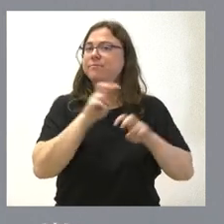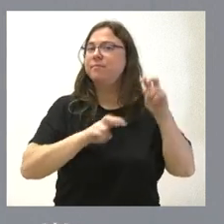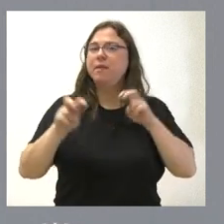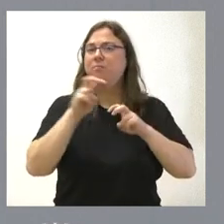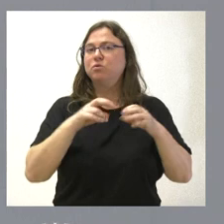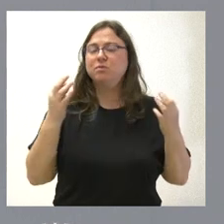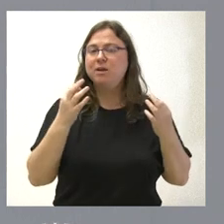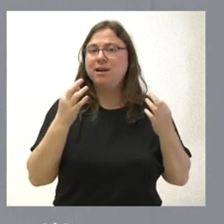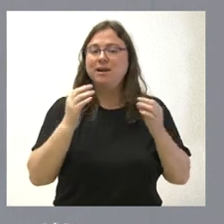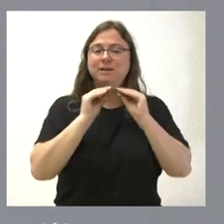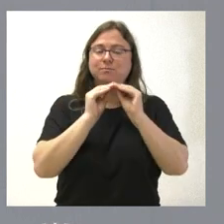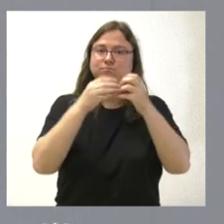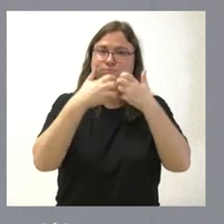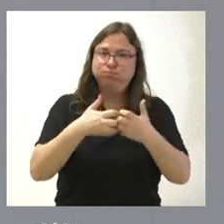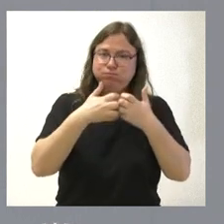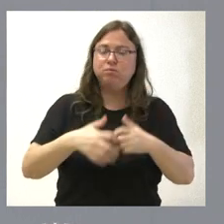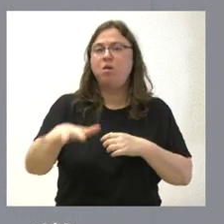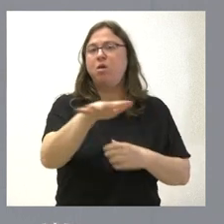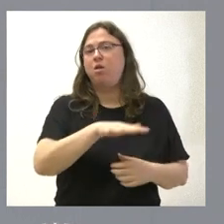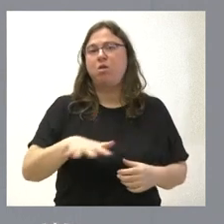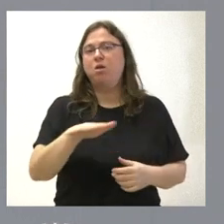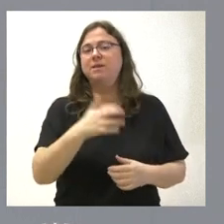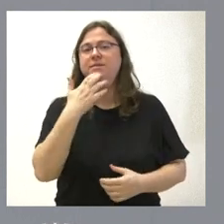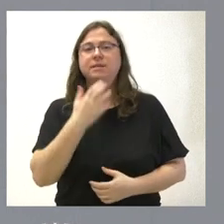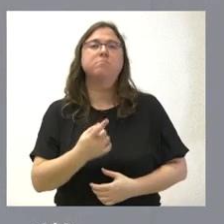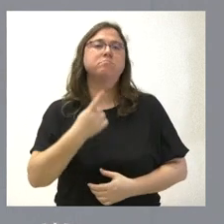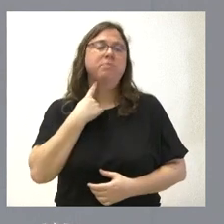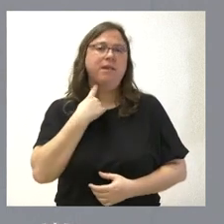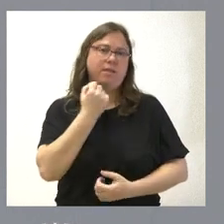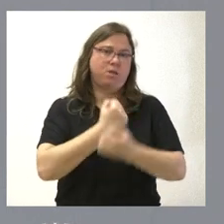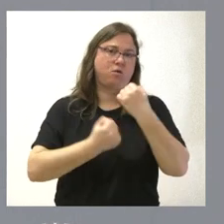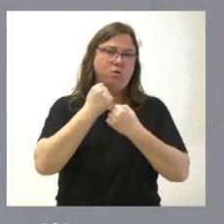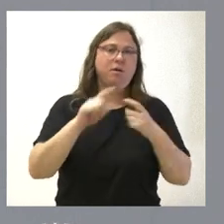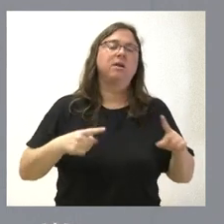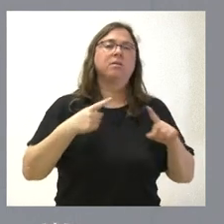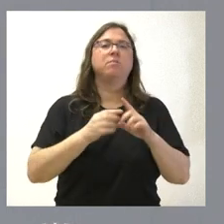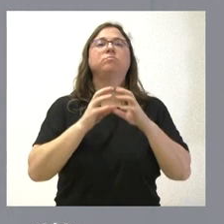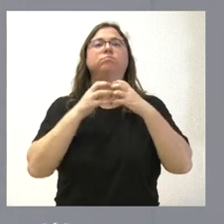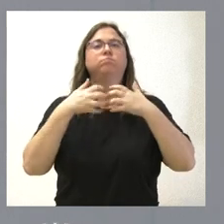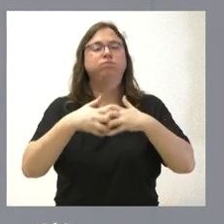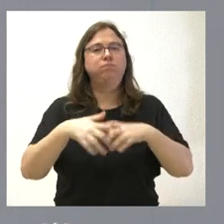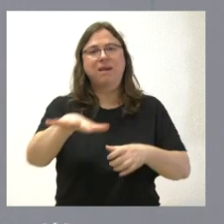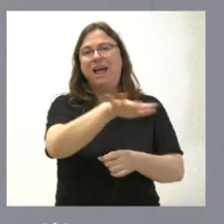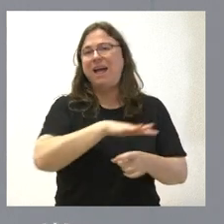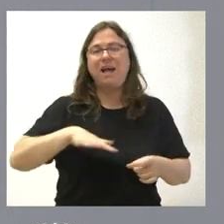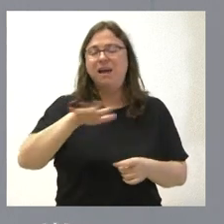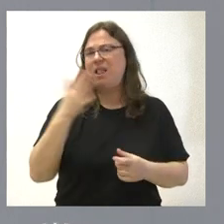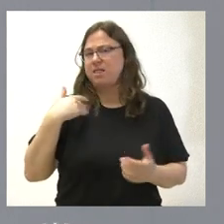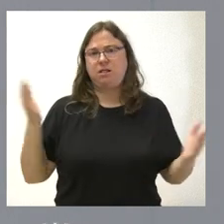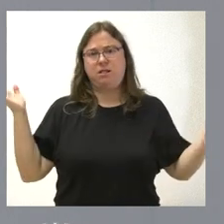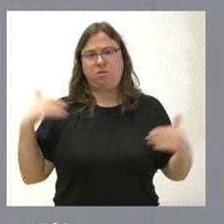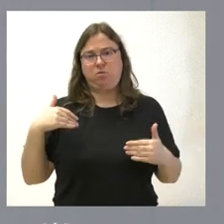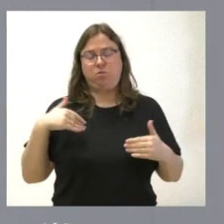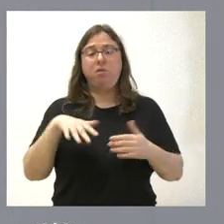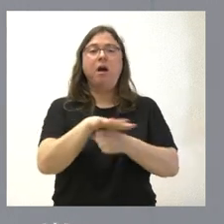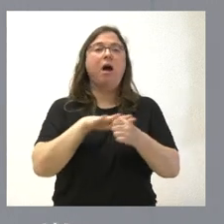tanto la reindustrialización de una cena que hubiera perdido actividad económica sino industrializar un área que no la tuvo elegimos estea área